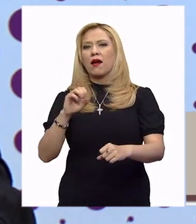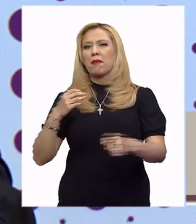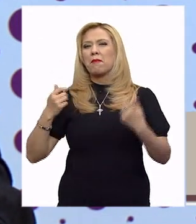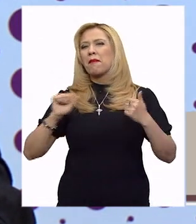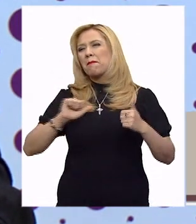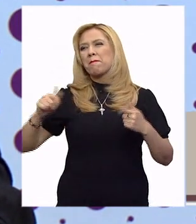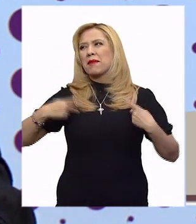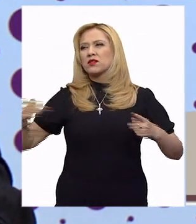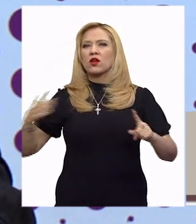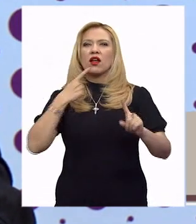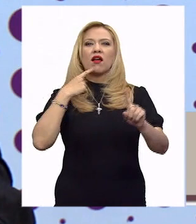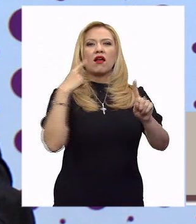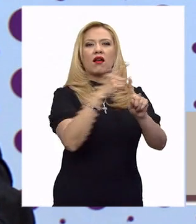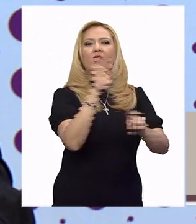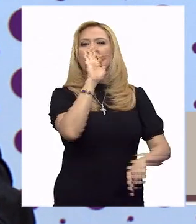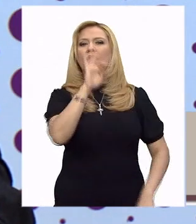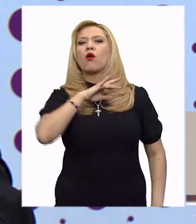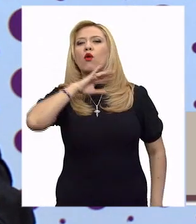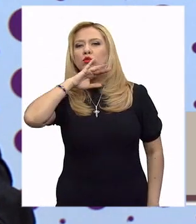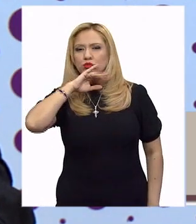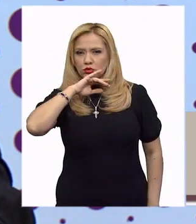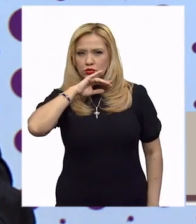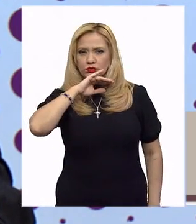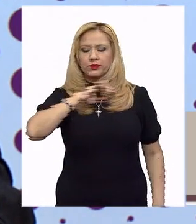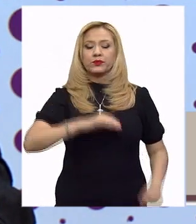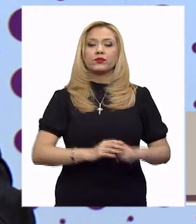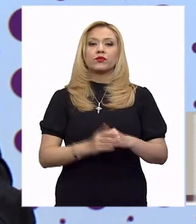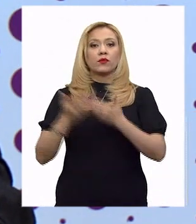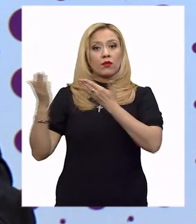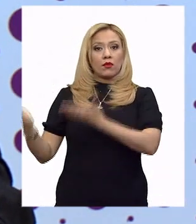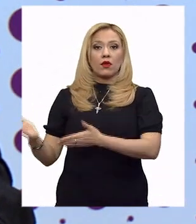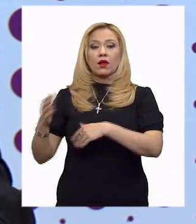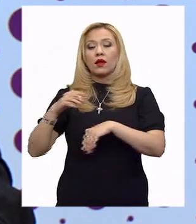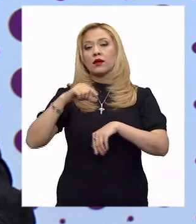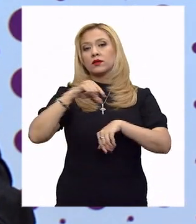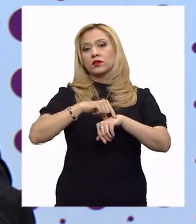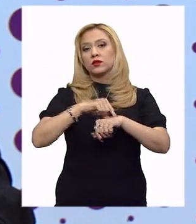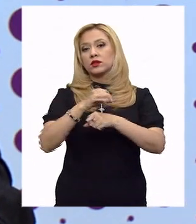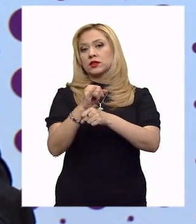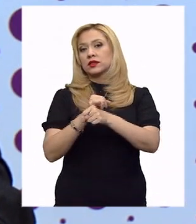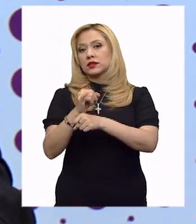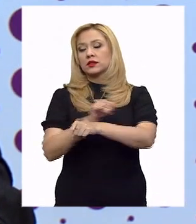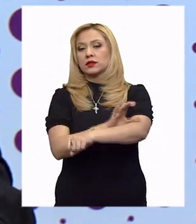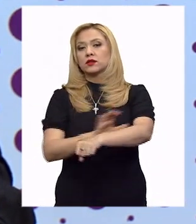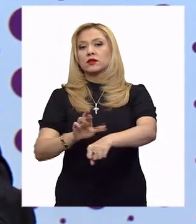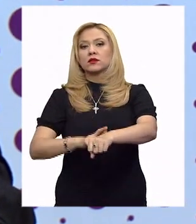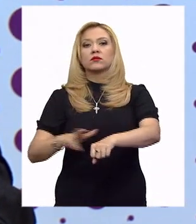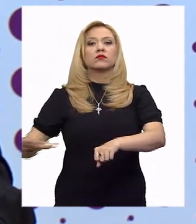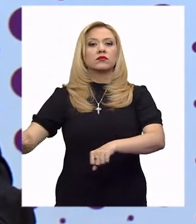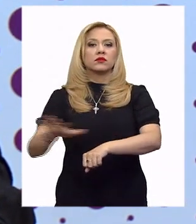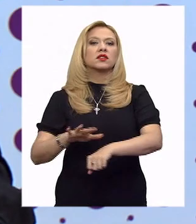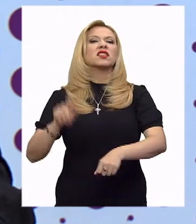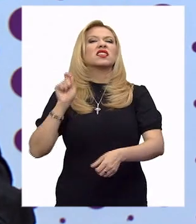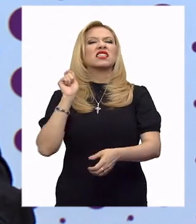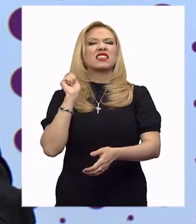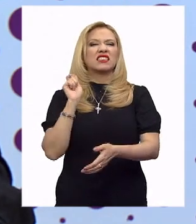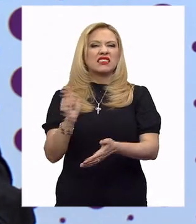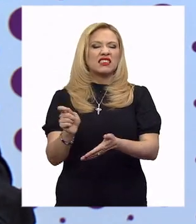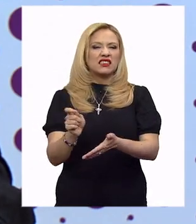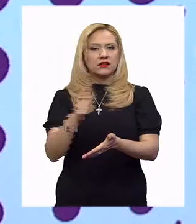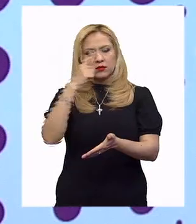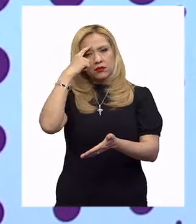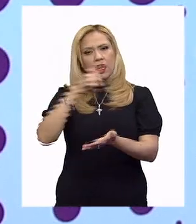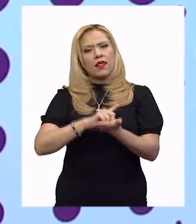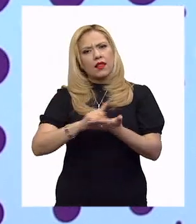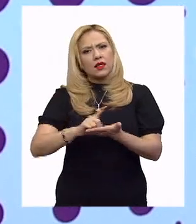corrupción. En primer lugar, presento a la doctora Isa Luna Pla, quien es investigadora y coordinadora del área de Derecho a la Información en el